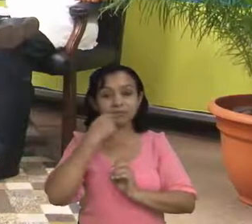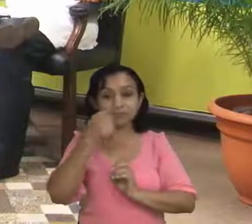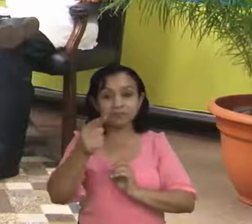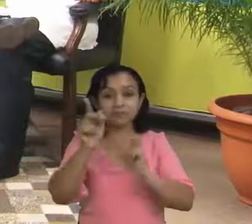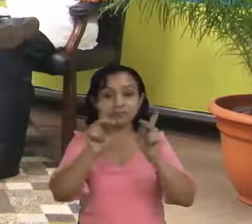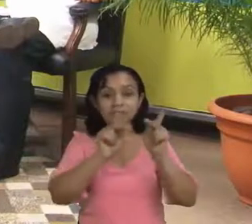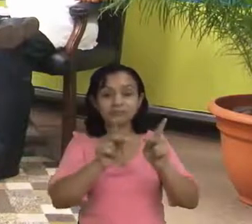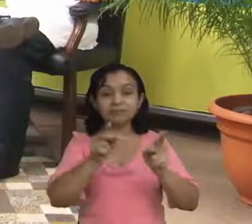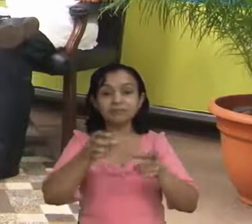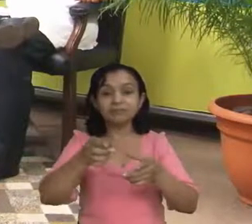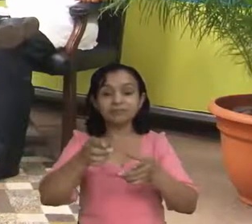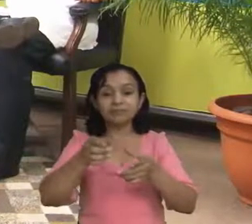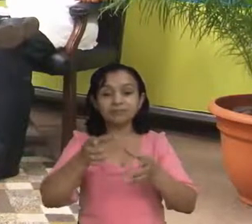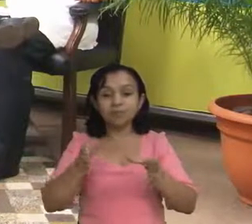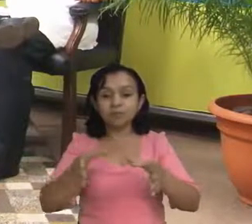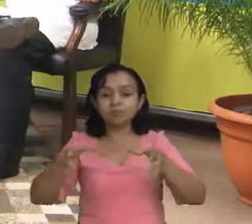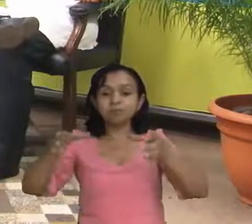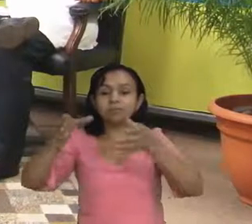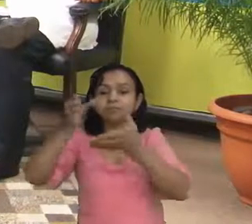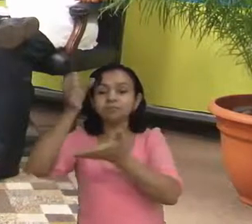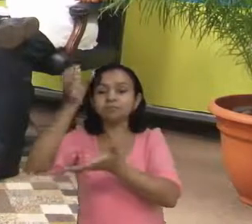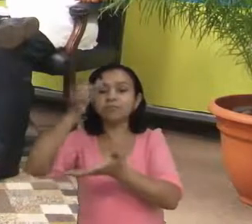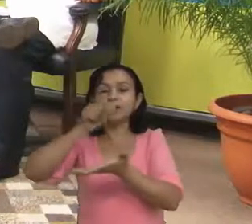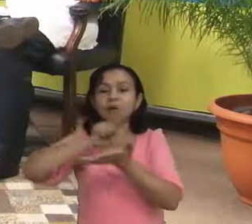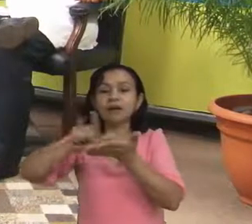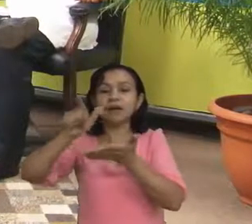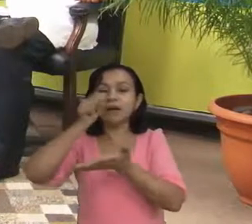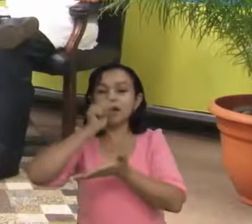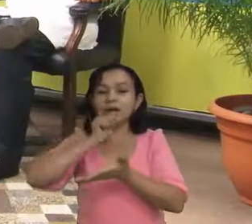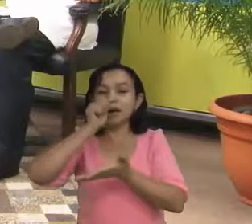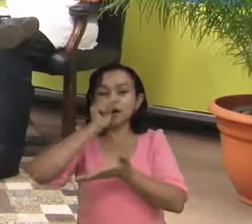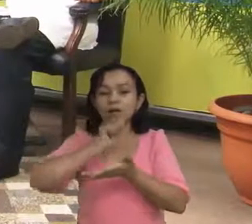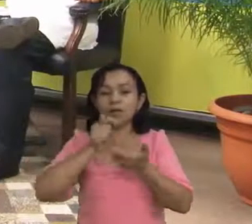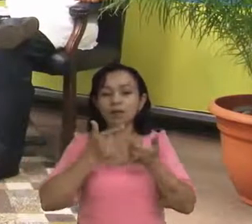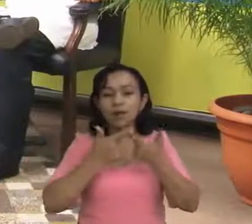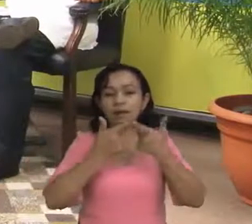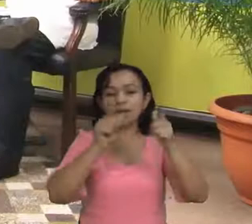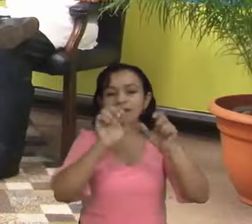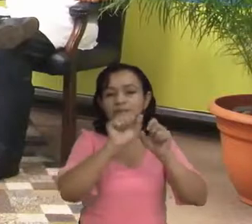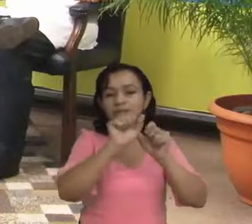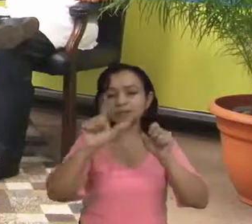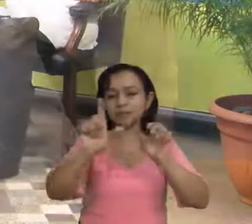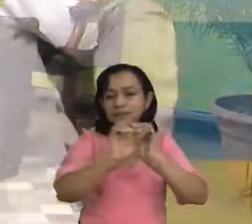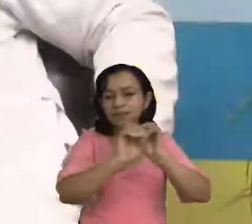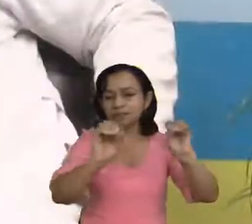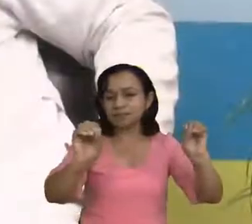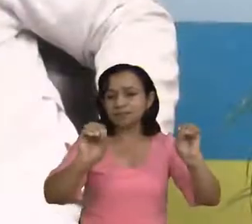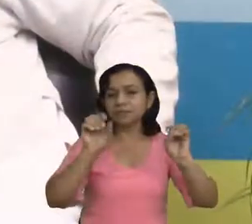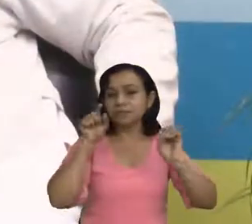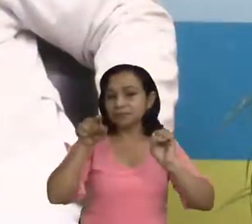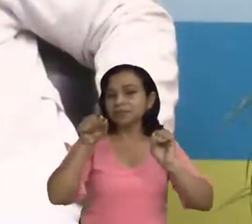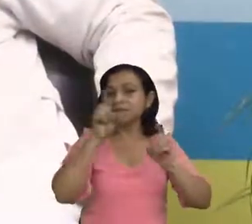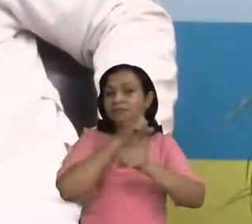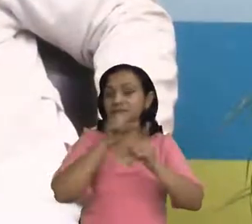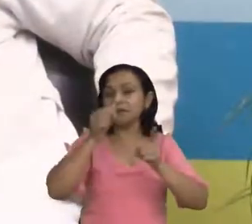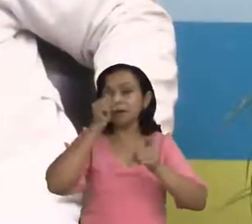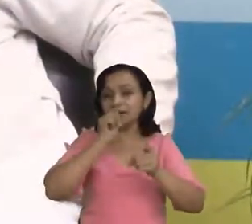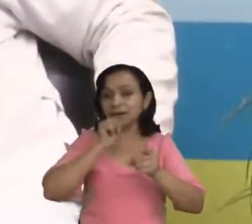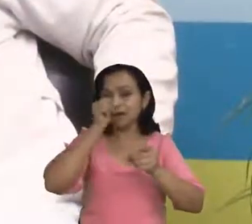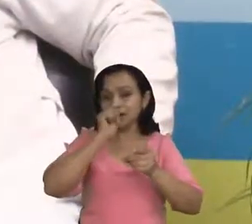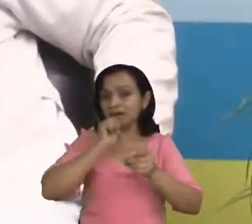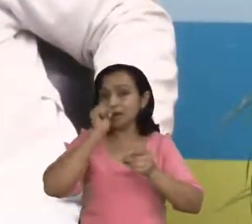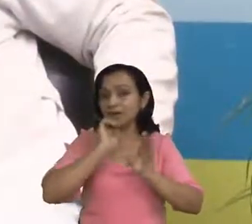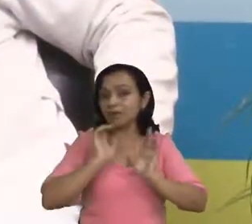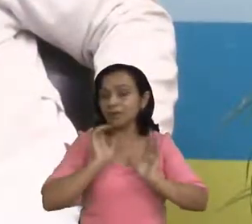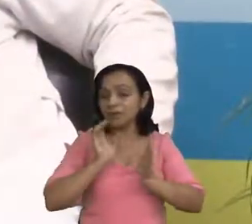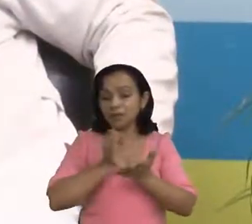tomar agua purificada, ¿verdad? Porque es un agua libre de sales minerales, etcétera, etcétera, ¿verdad? Lo más que puede tener